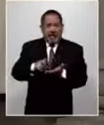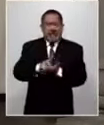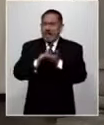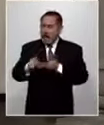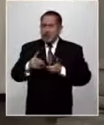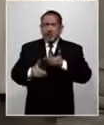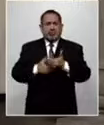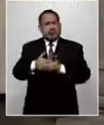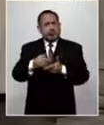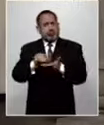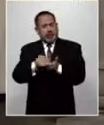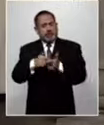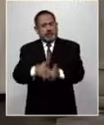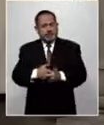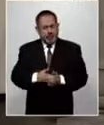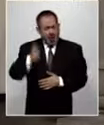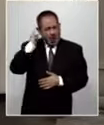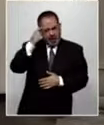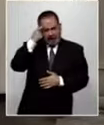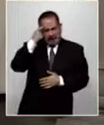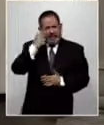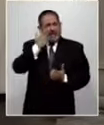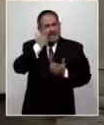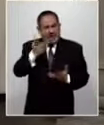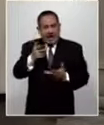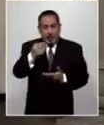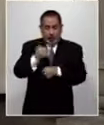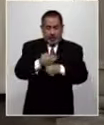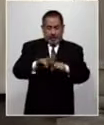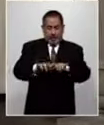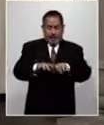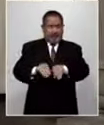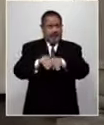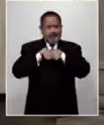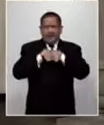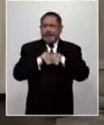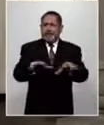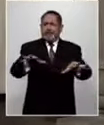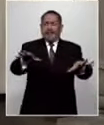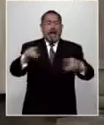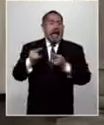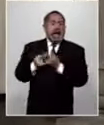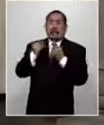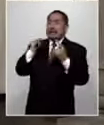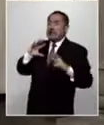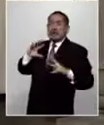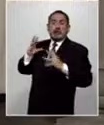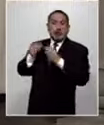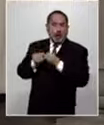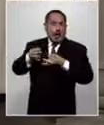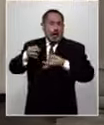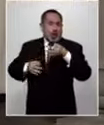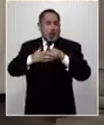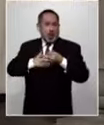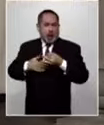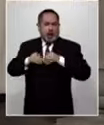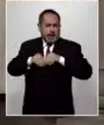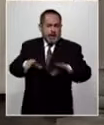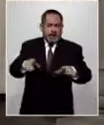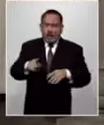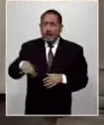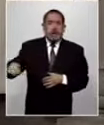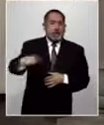derechos. Hacemos votos para que esta dimensión digital de nuestra historia jurisdiccional nacional mantenga vivo el